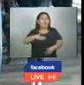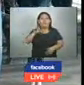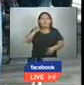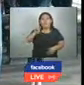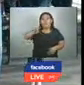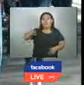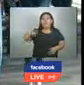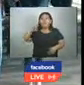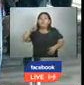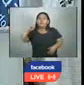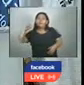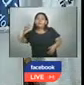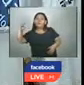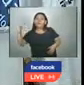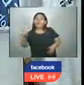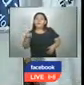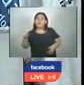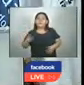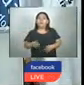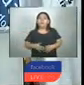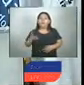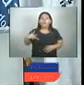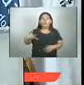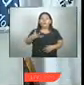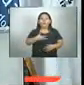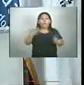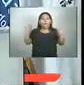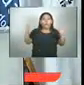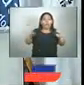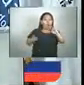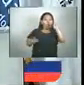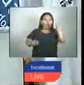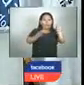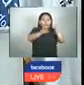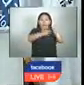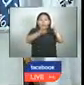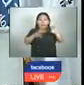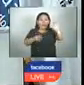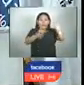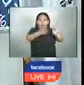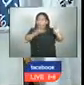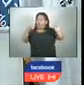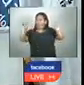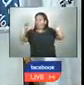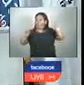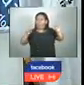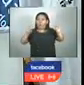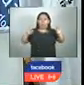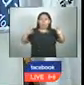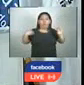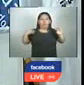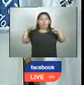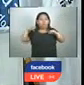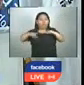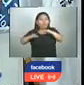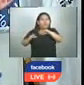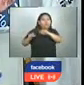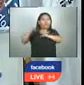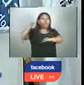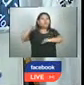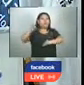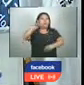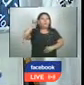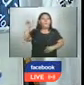en lo que va de este año. Si comparamos con el enero de octubre del 2019, hemos hecho una recuperación aproximadamente más del